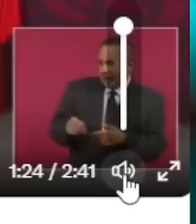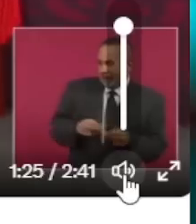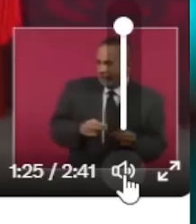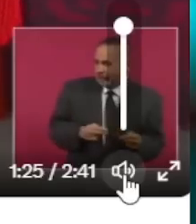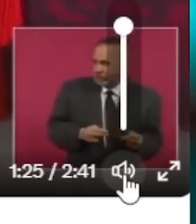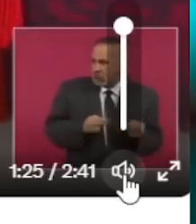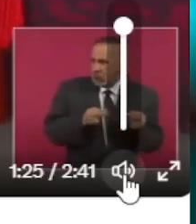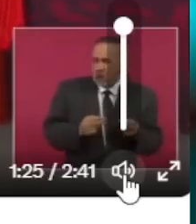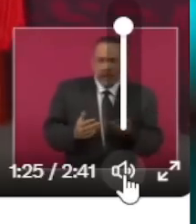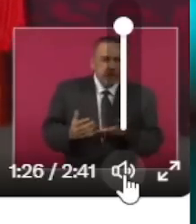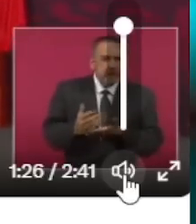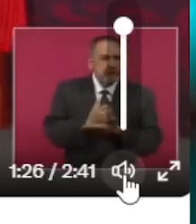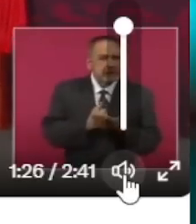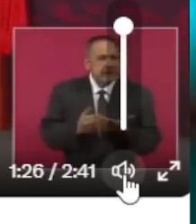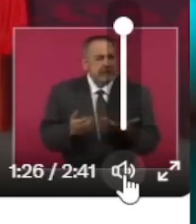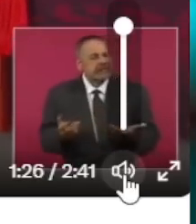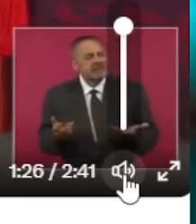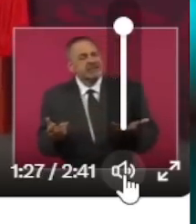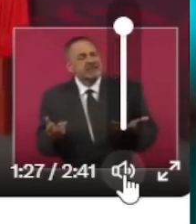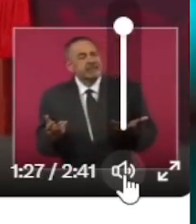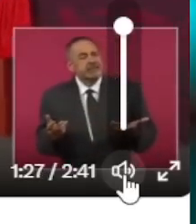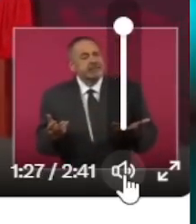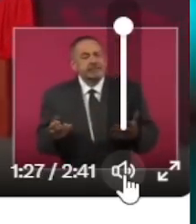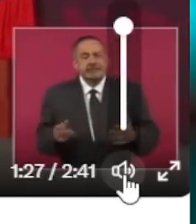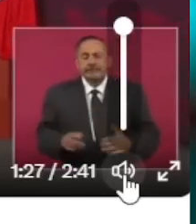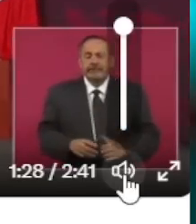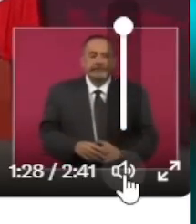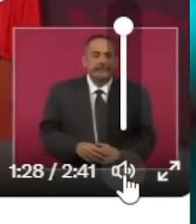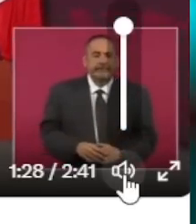y más sí